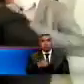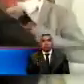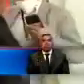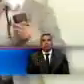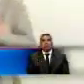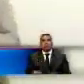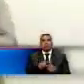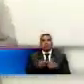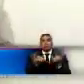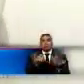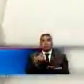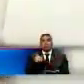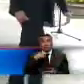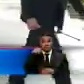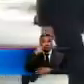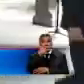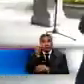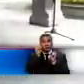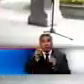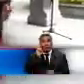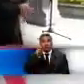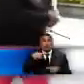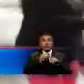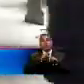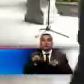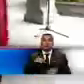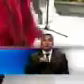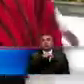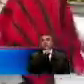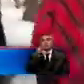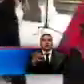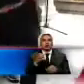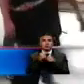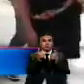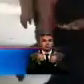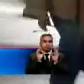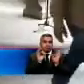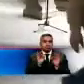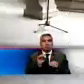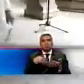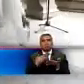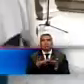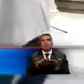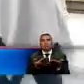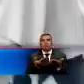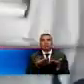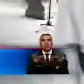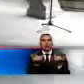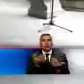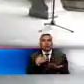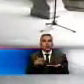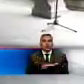detallo justamente registrado en este video, ustedes observan cuando ya subió acompañado por la seguridad del Palacio de Carondelet y llegaron al salón donde a esta hora